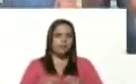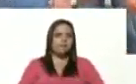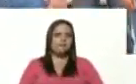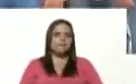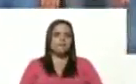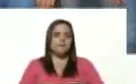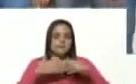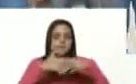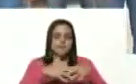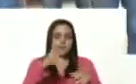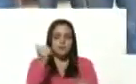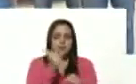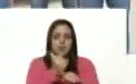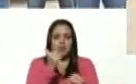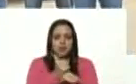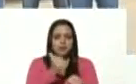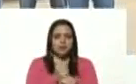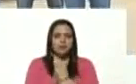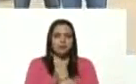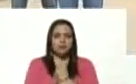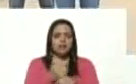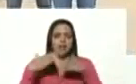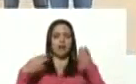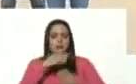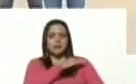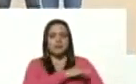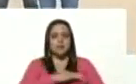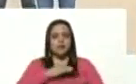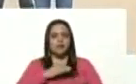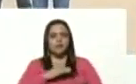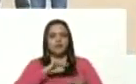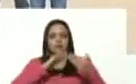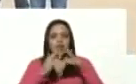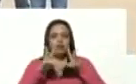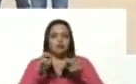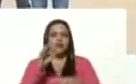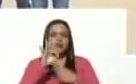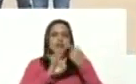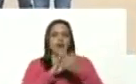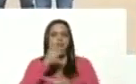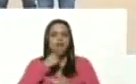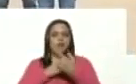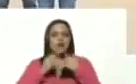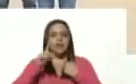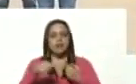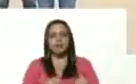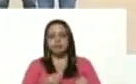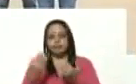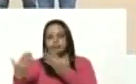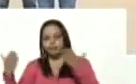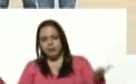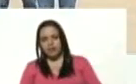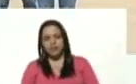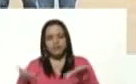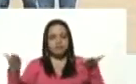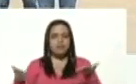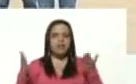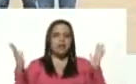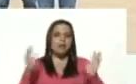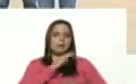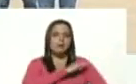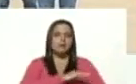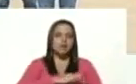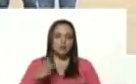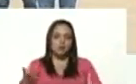mortero húmedo de la gran misión Barrio Nuevo, Barrio Tricolor, que usted transferirá como parte del relanzamiento de esta gran misión al